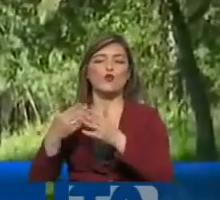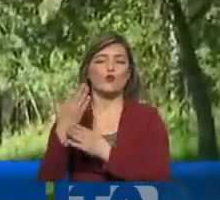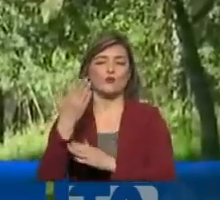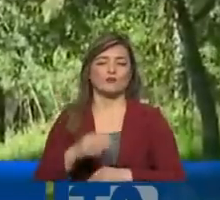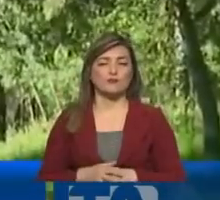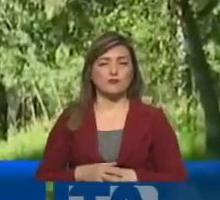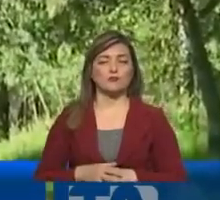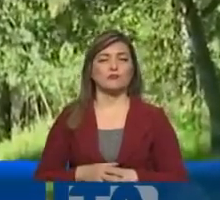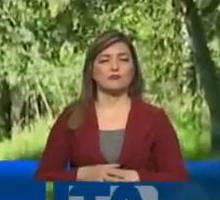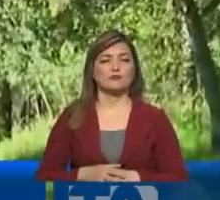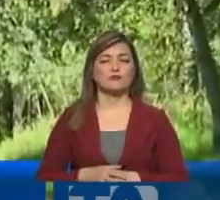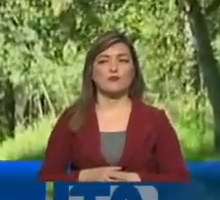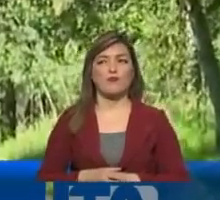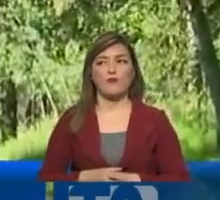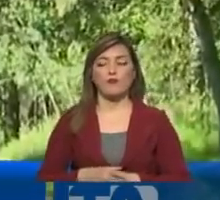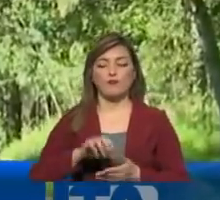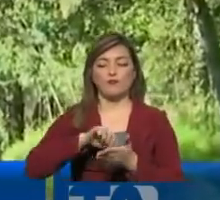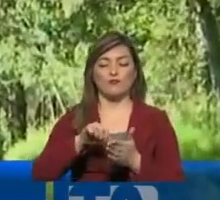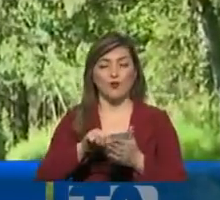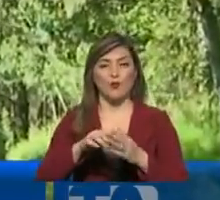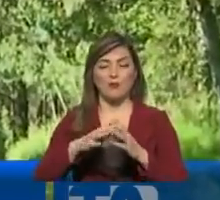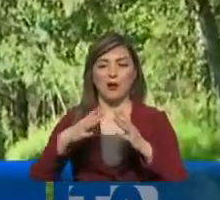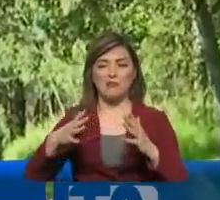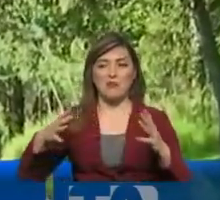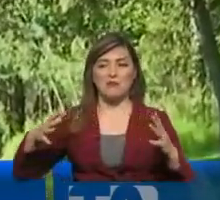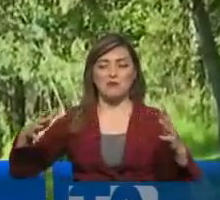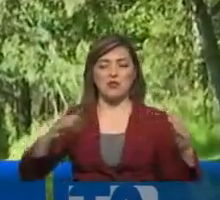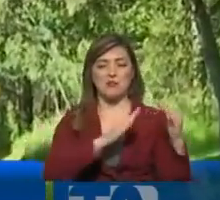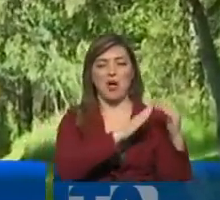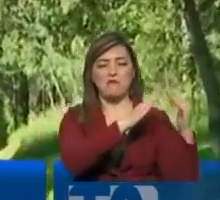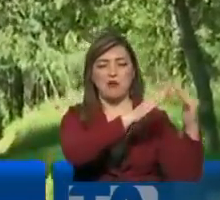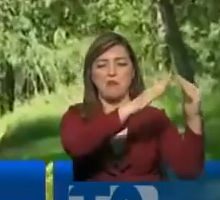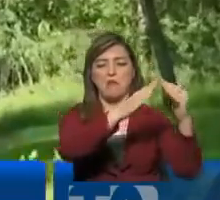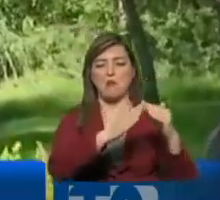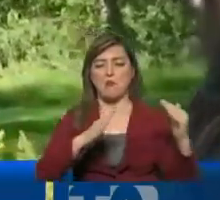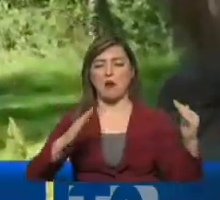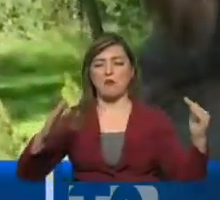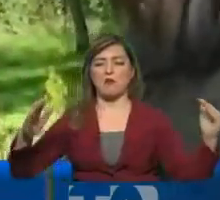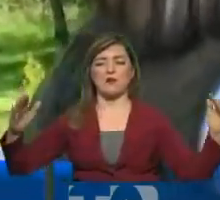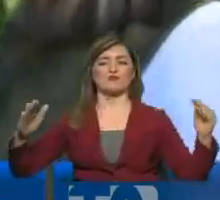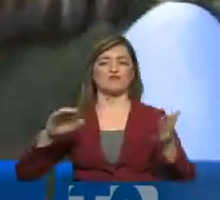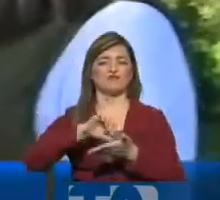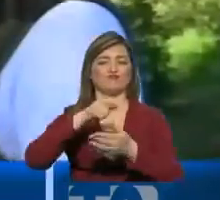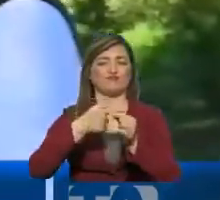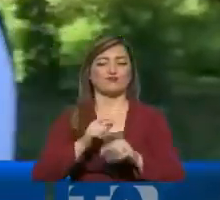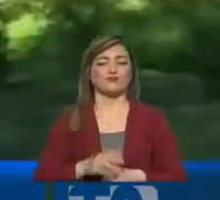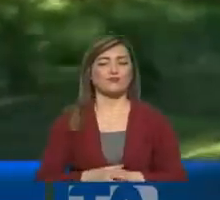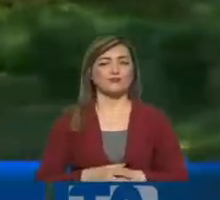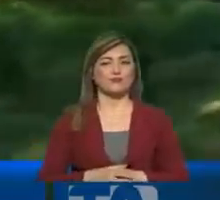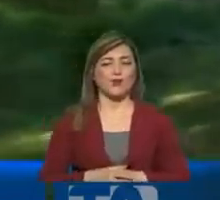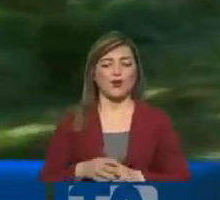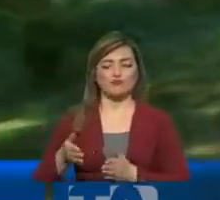ciudad, como se sabe muy bien, va creciendo. Entonces los espacios que se van creando, y muchas gracias igual al municipio que tenga